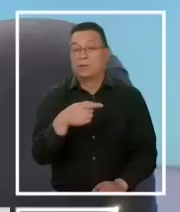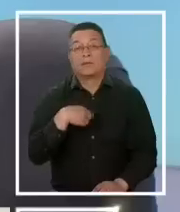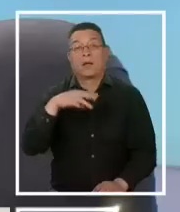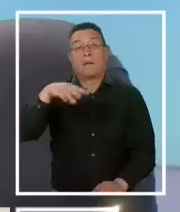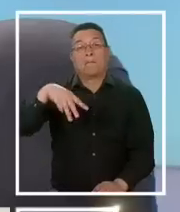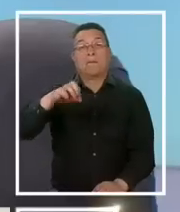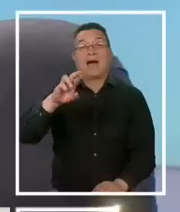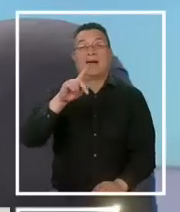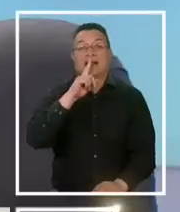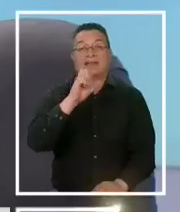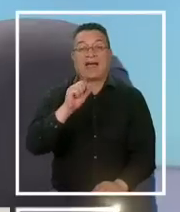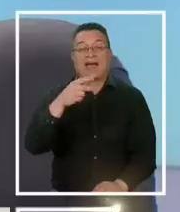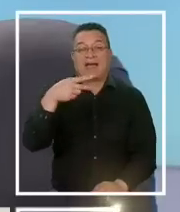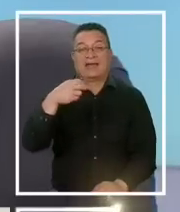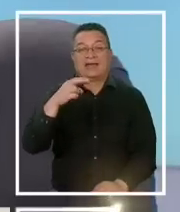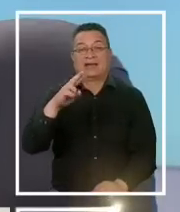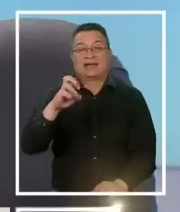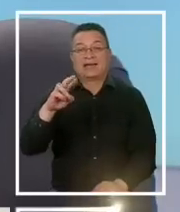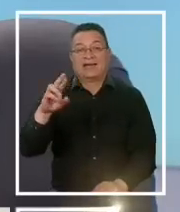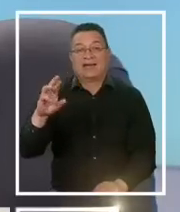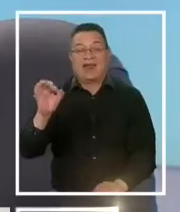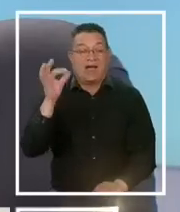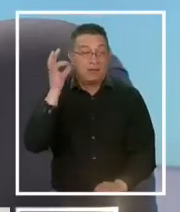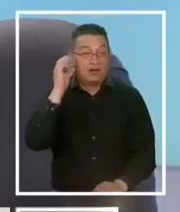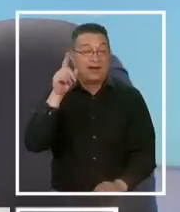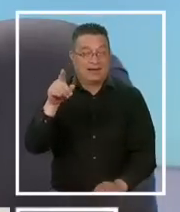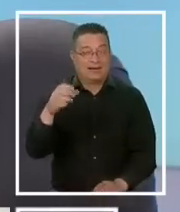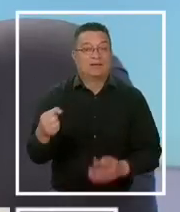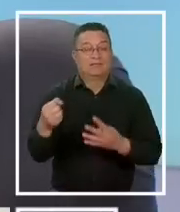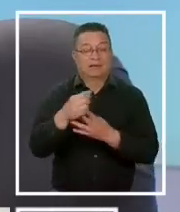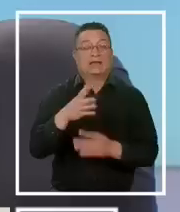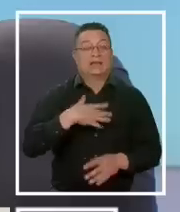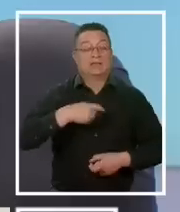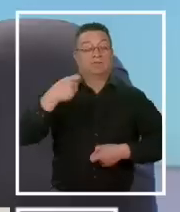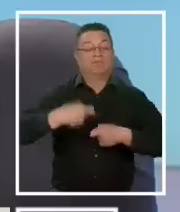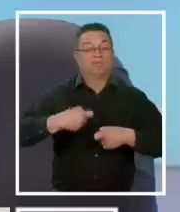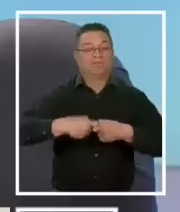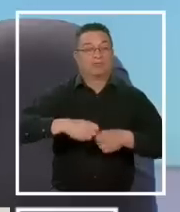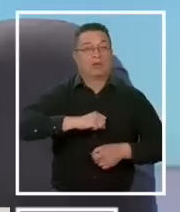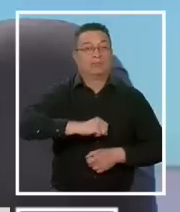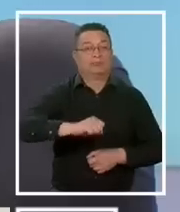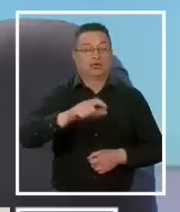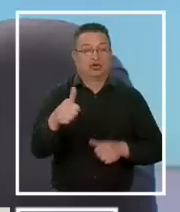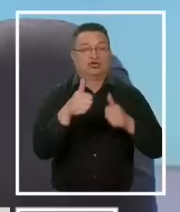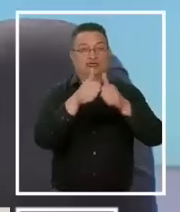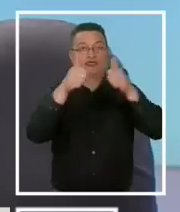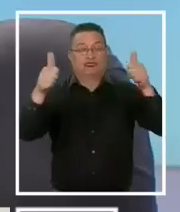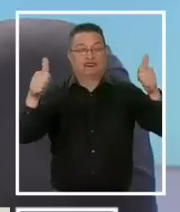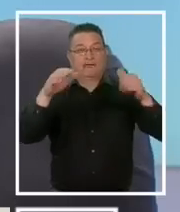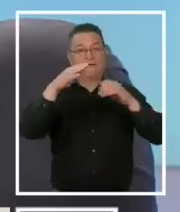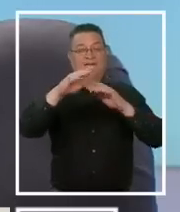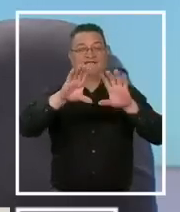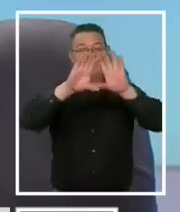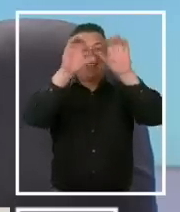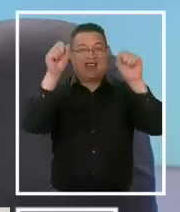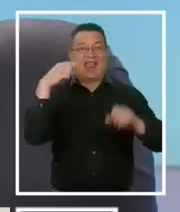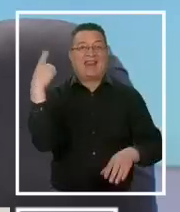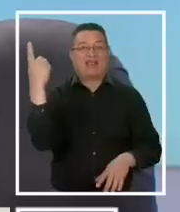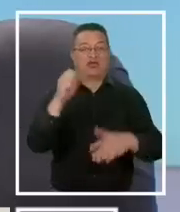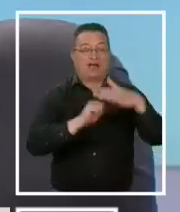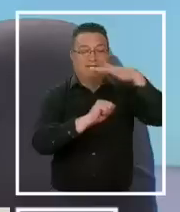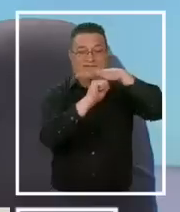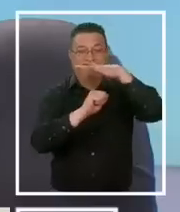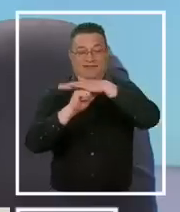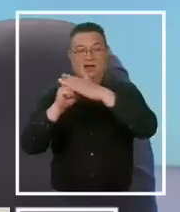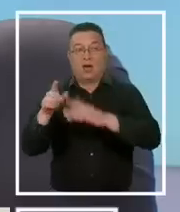Marta Herrera cuando usted dice que hay resistencia al cambio desde el actual cúpula de la fiscalía nacional es imposible que uno no